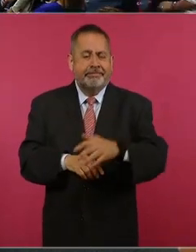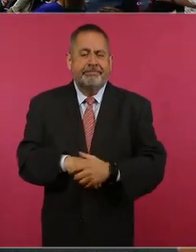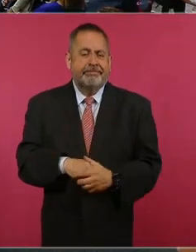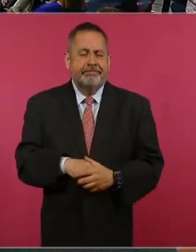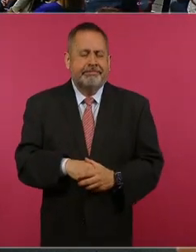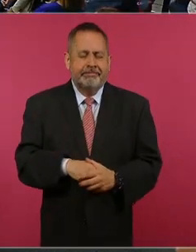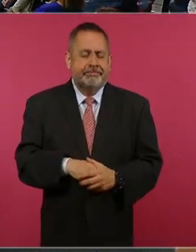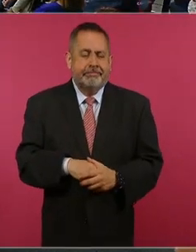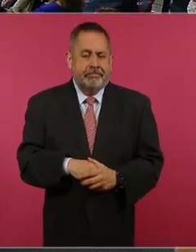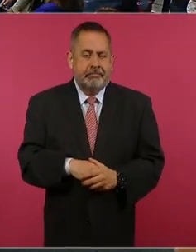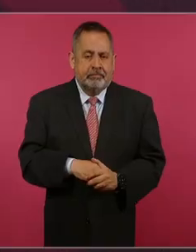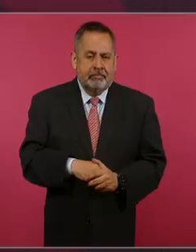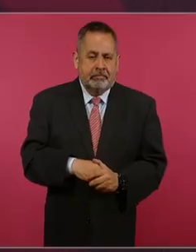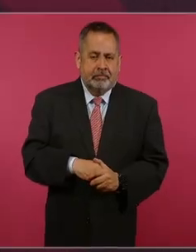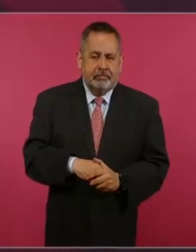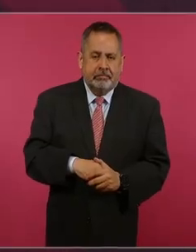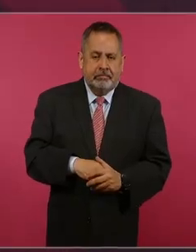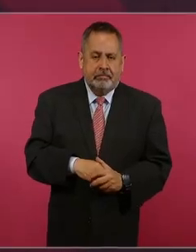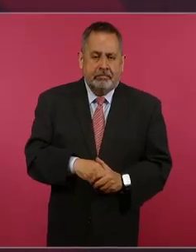sí,